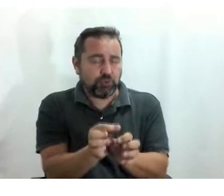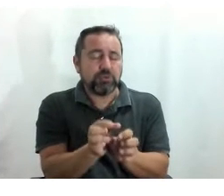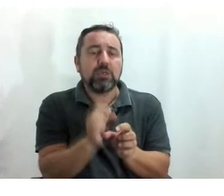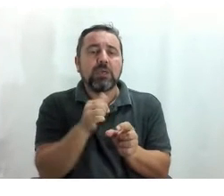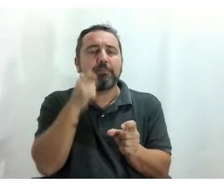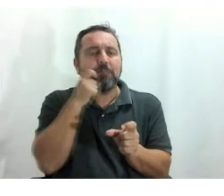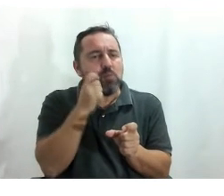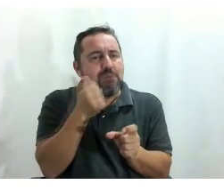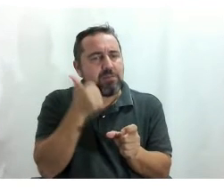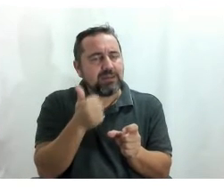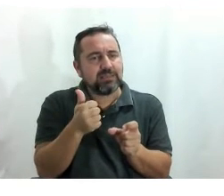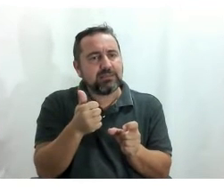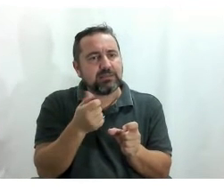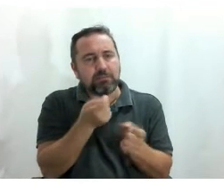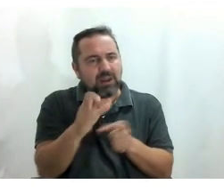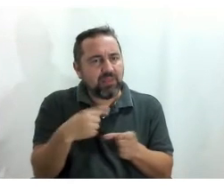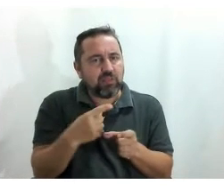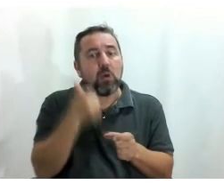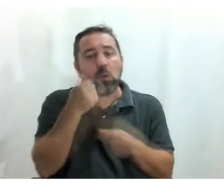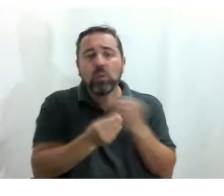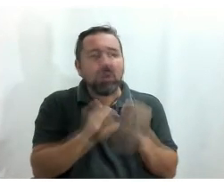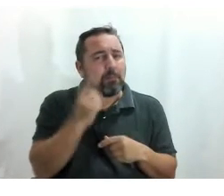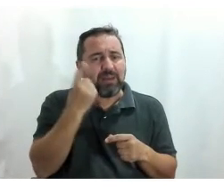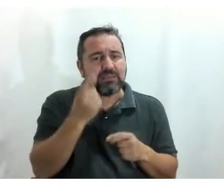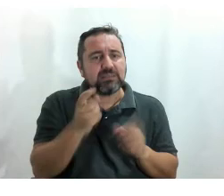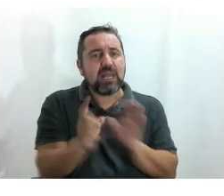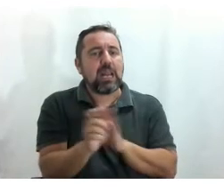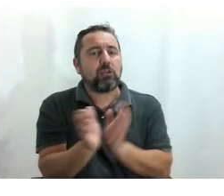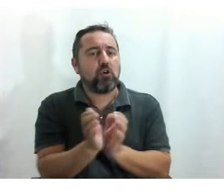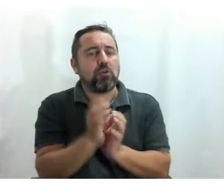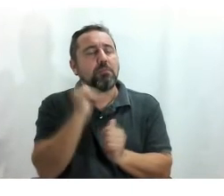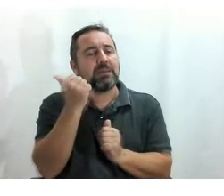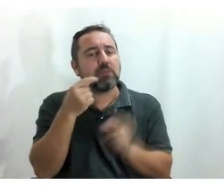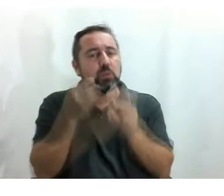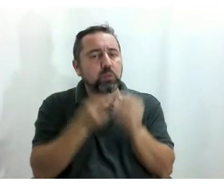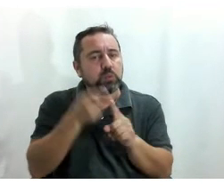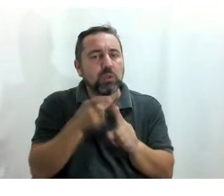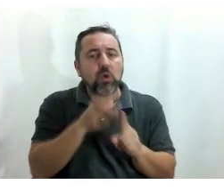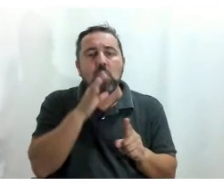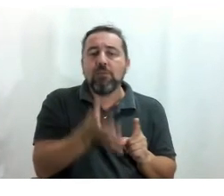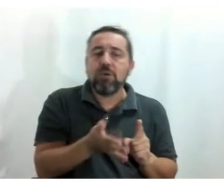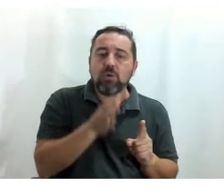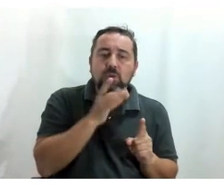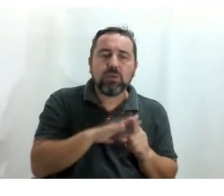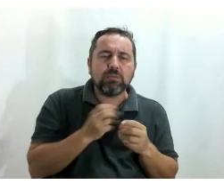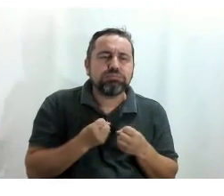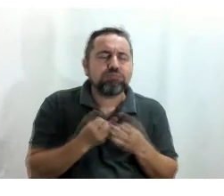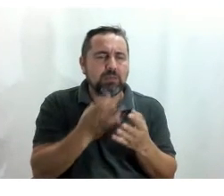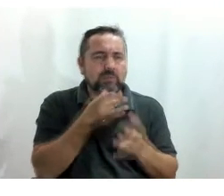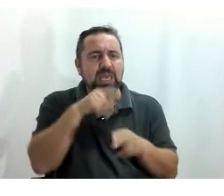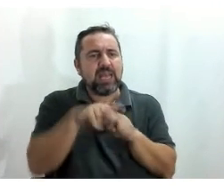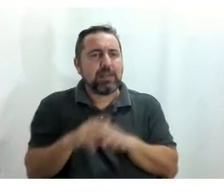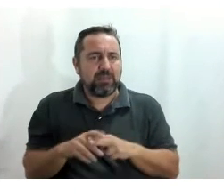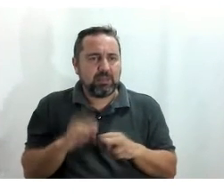al humano, como os decía, el que más se utiliza de todos ellos es el ratón porque se han diseñado una cantidad ingente de herramientas, sobre